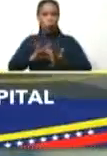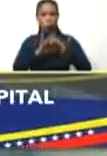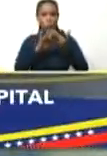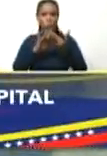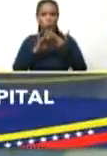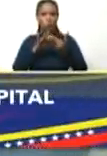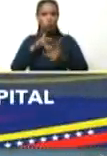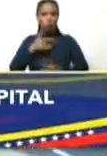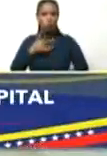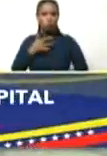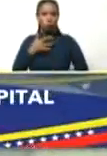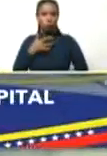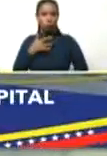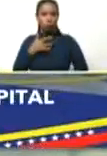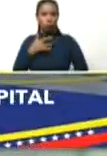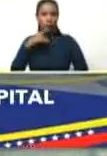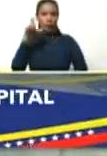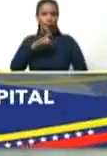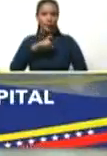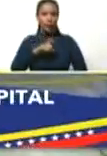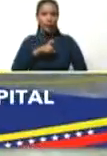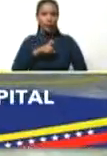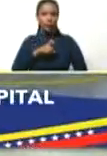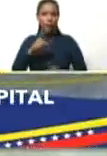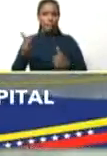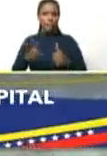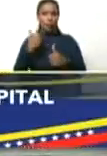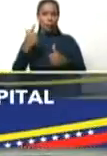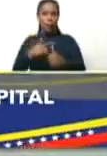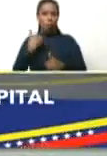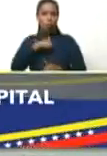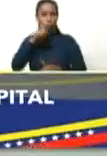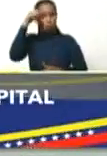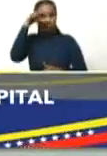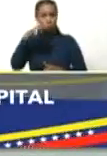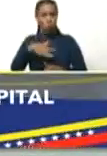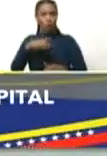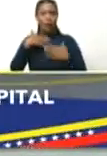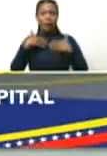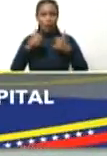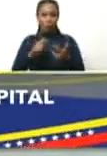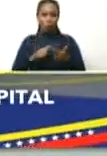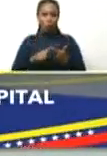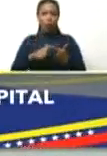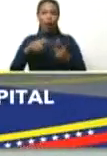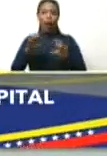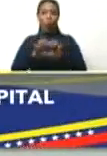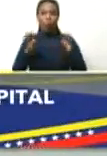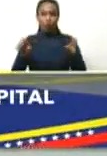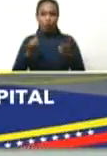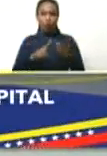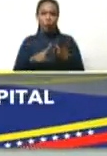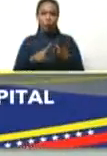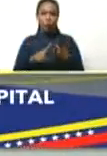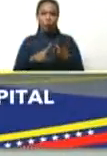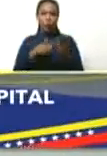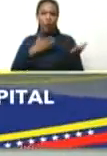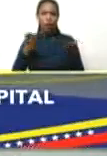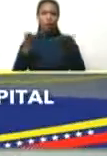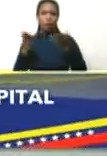los sentimientos y con las necesidades principales de nuestro pueblo, en salud, en educación, en los